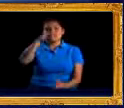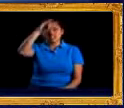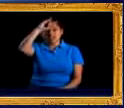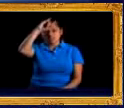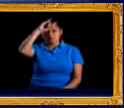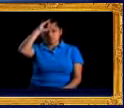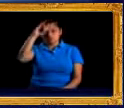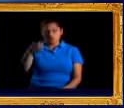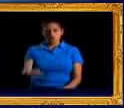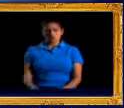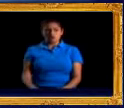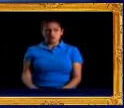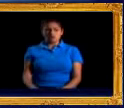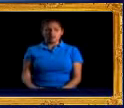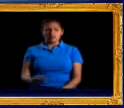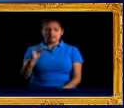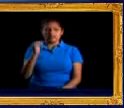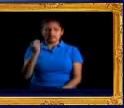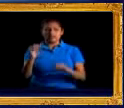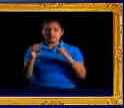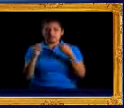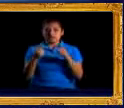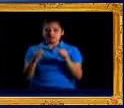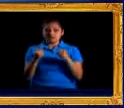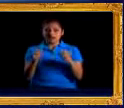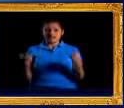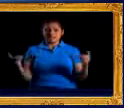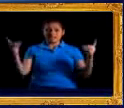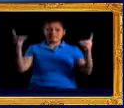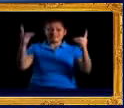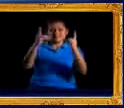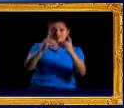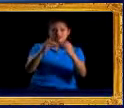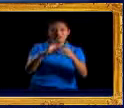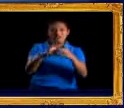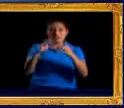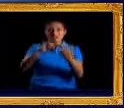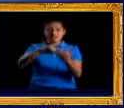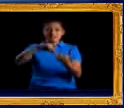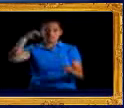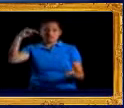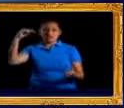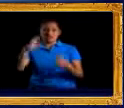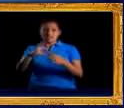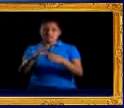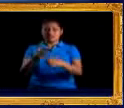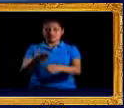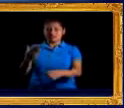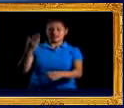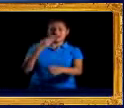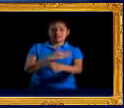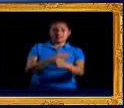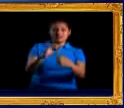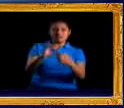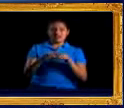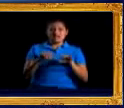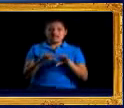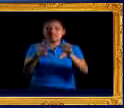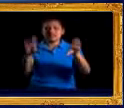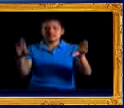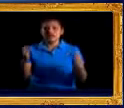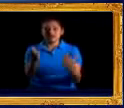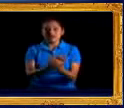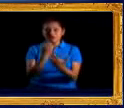reprenda, es quien rige el destino de las naciones detrás del escenario